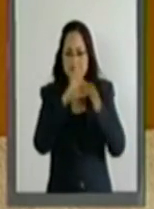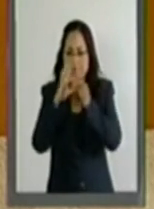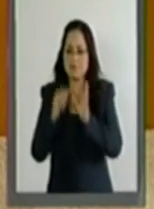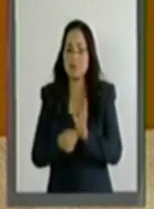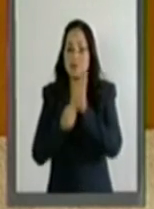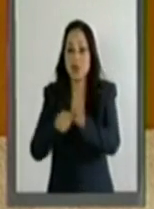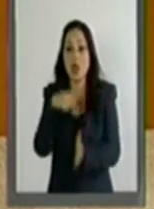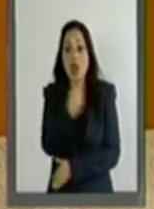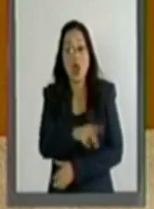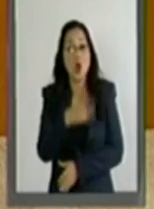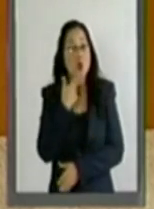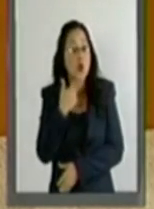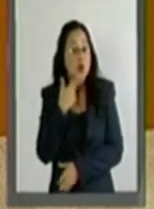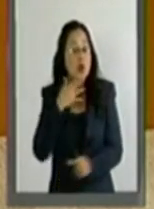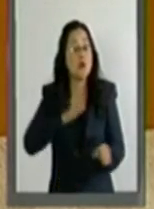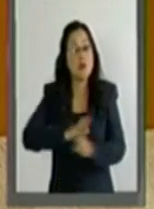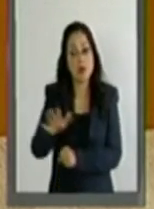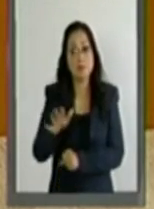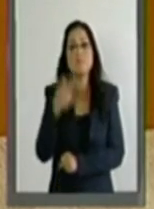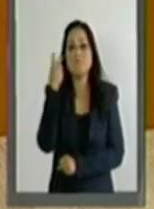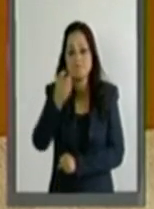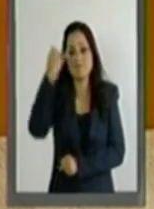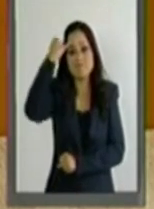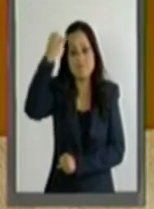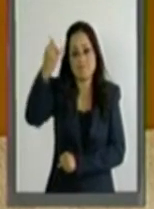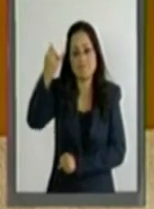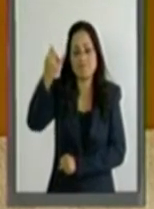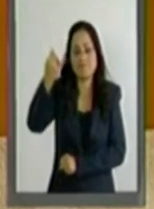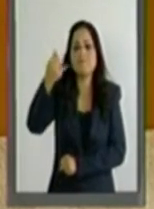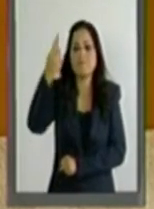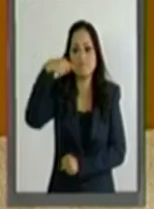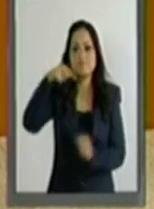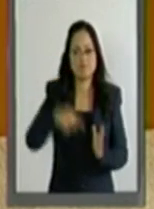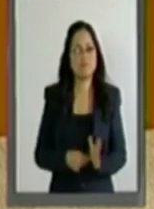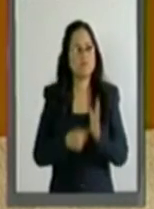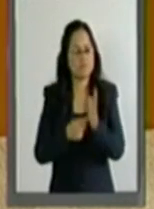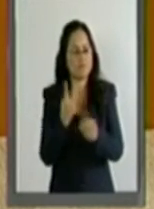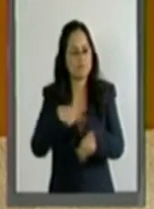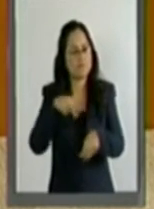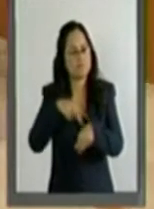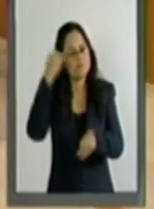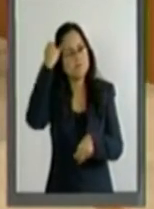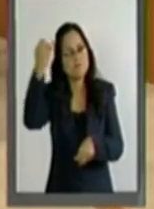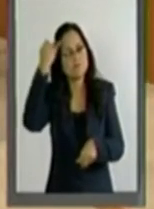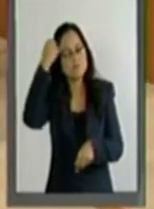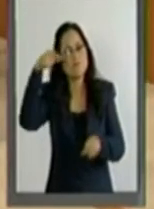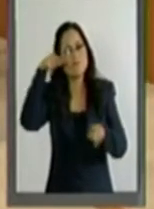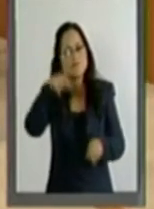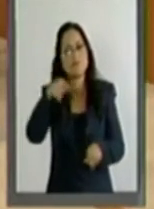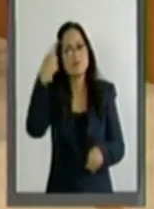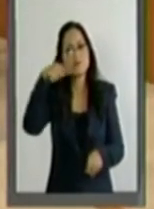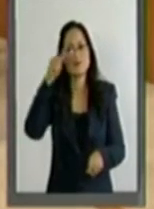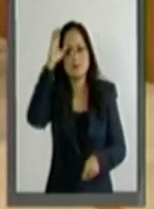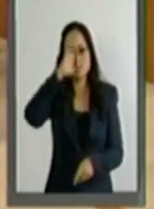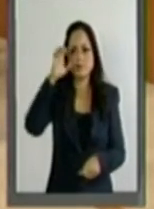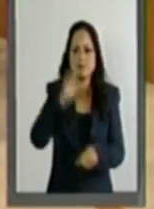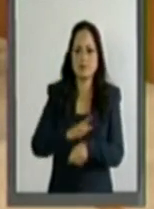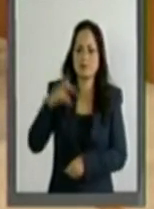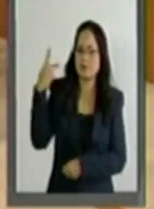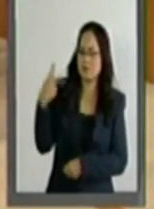utilizando esos planteamientos y esos posicionamientos de la cultura